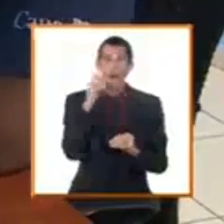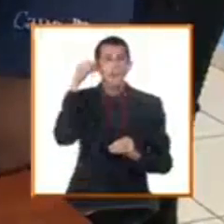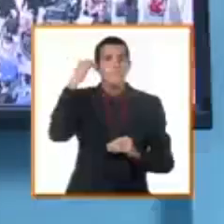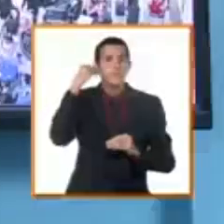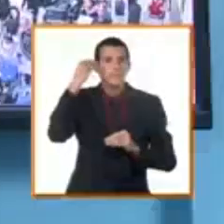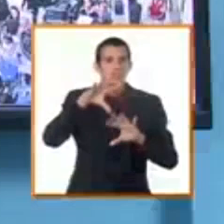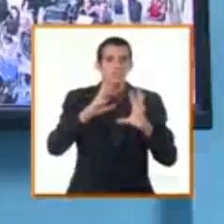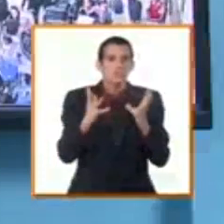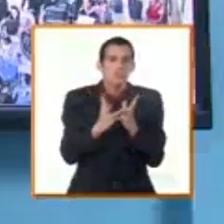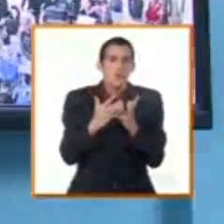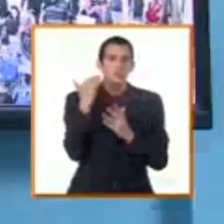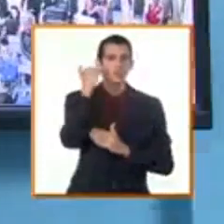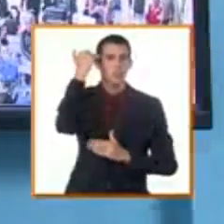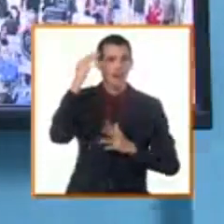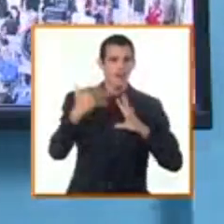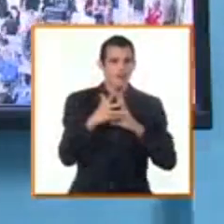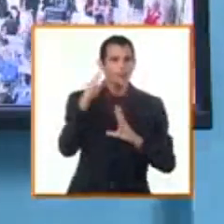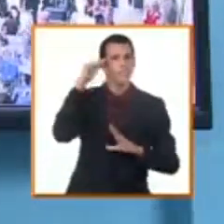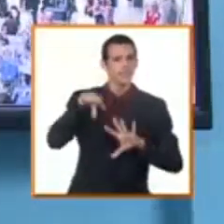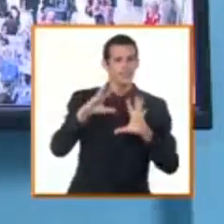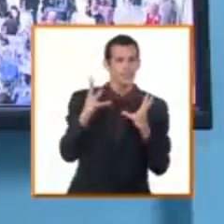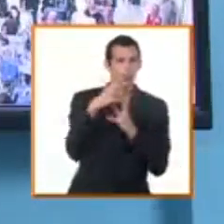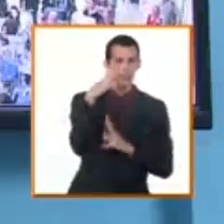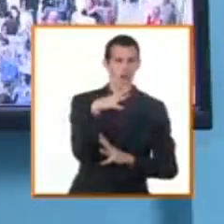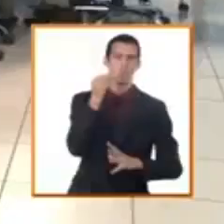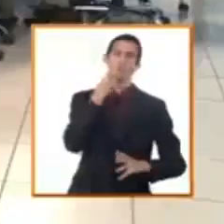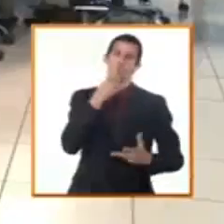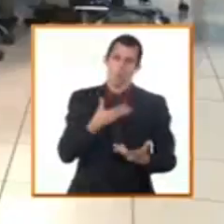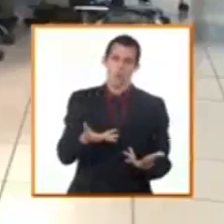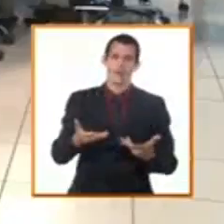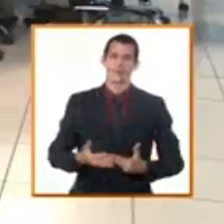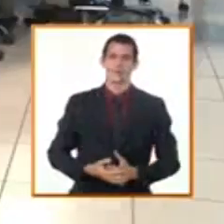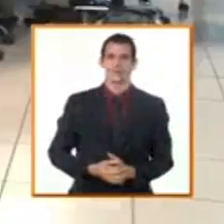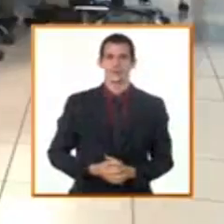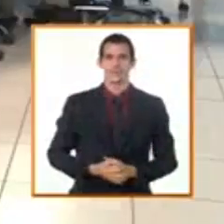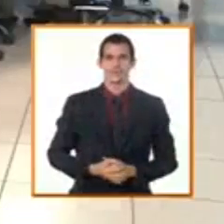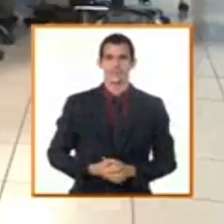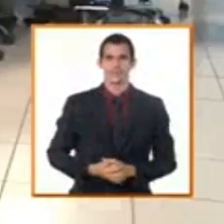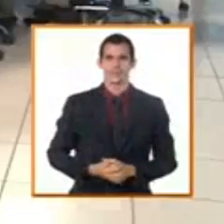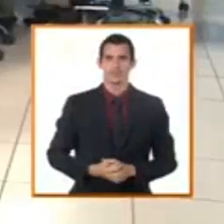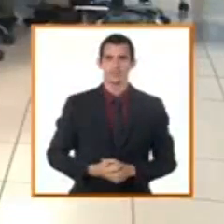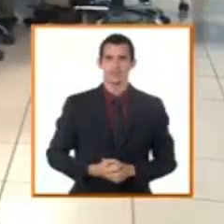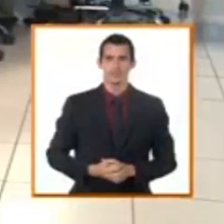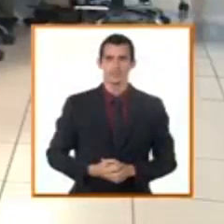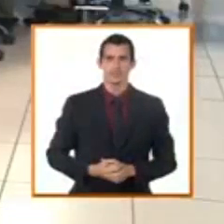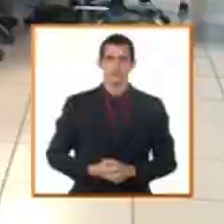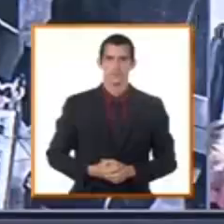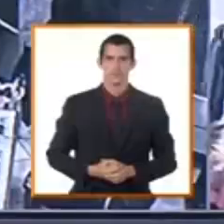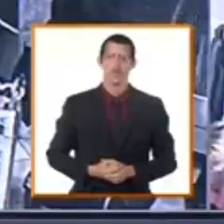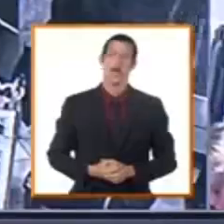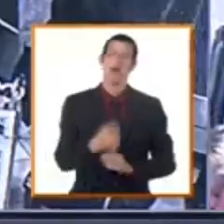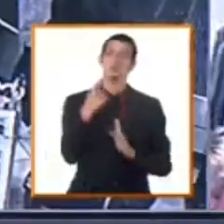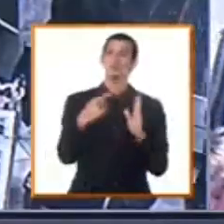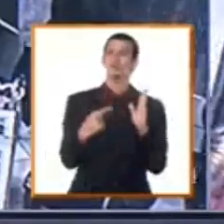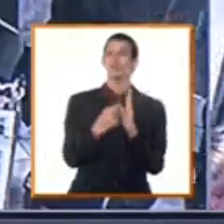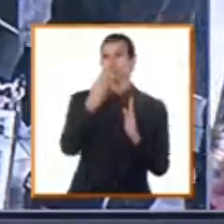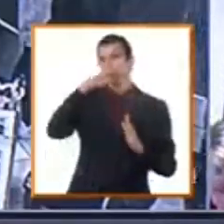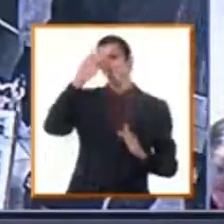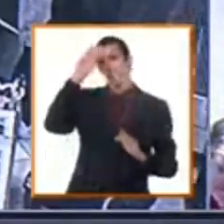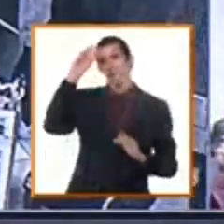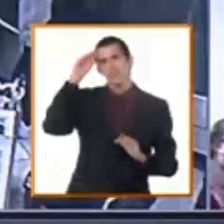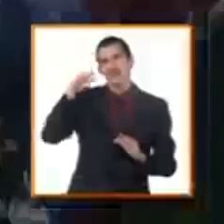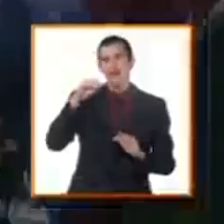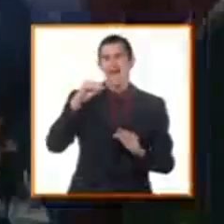de drogas demanda también una preparación permanente de las fuerzas. En este sentido, constituye una fortaleza la inserción de Cuba en el programa